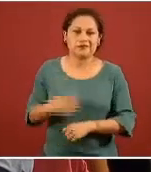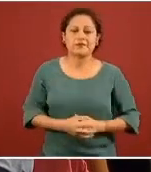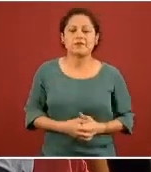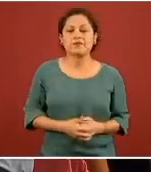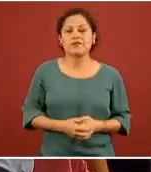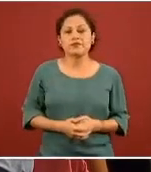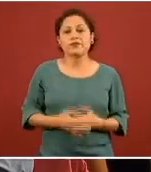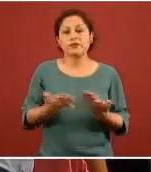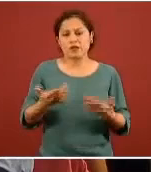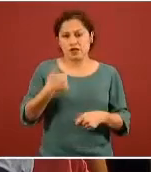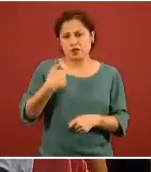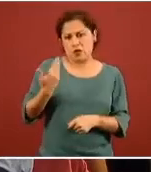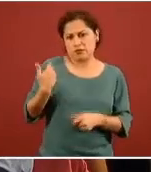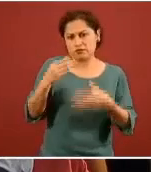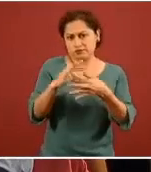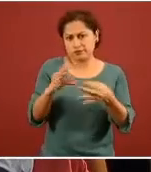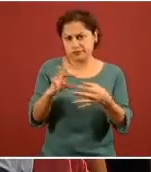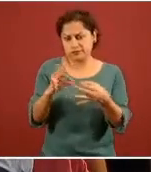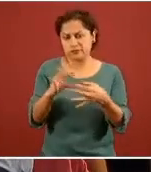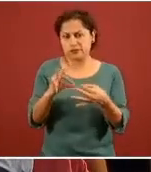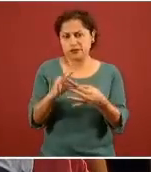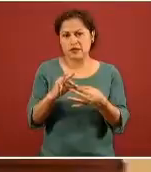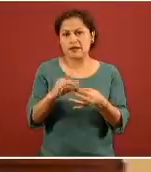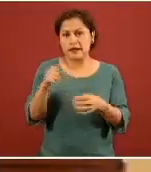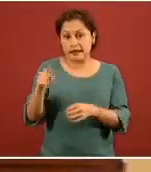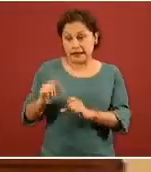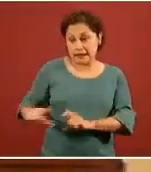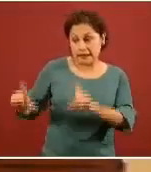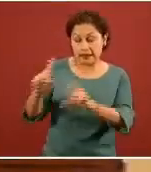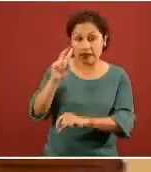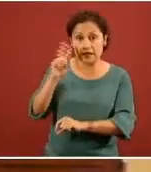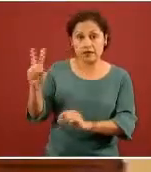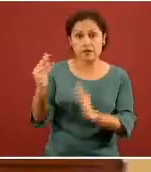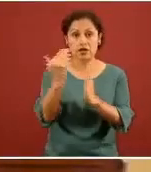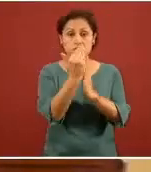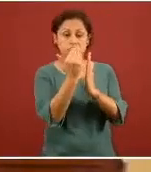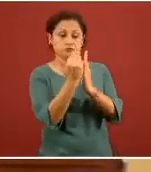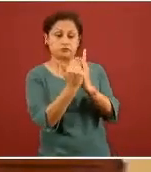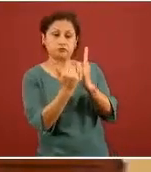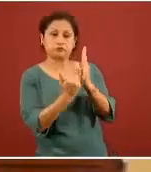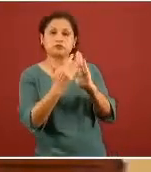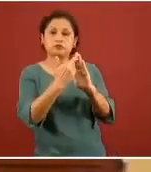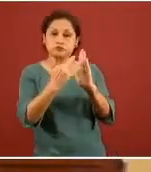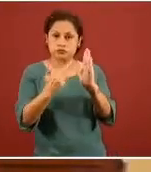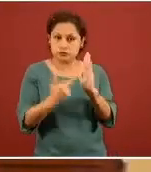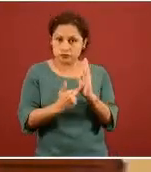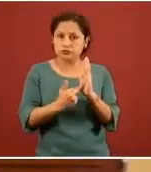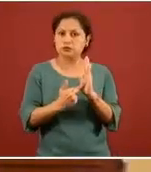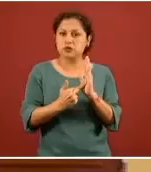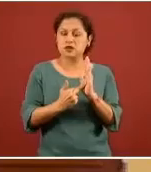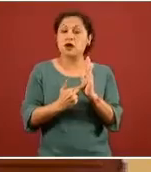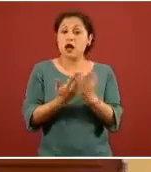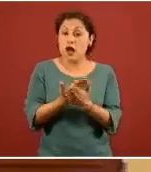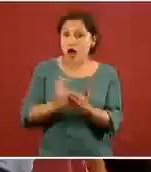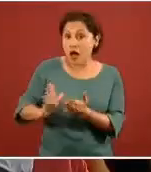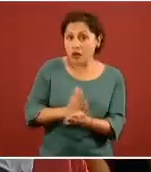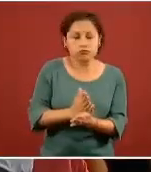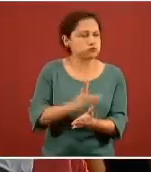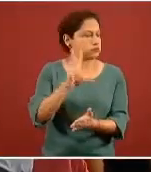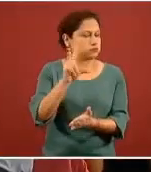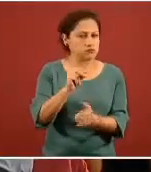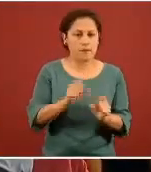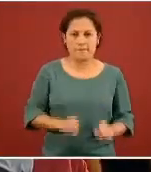Como mencionaba, aquí se retoman otros lineamientos, no es un lineamiento aislado, y algunas de